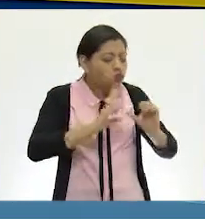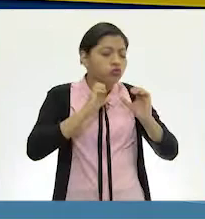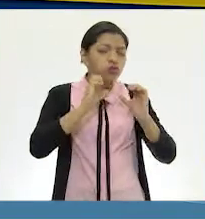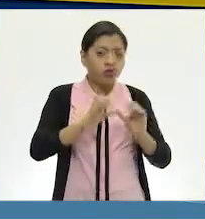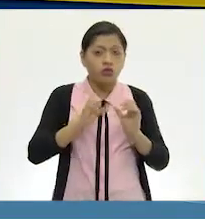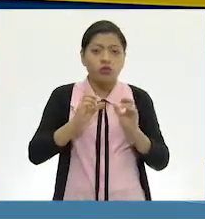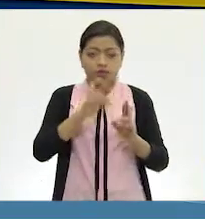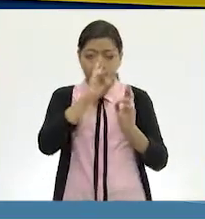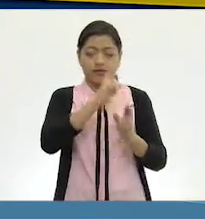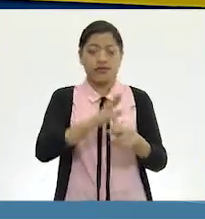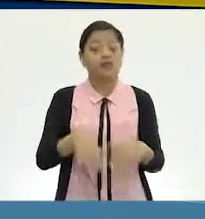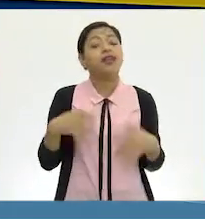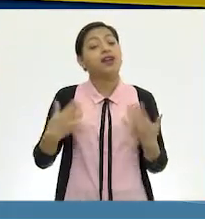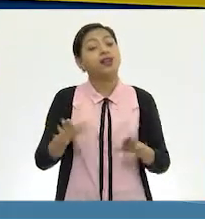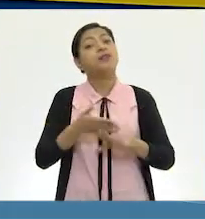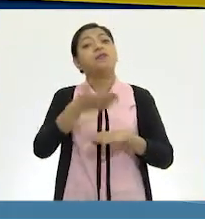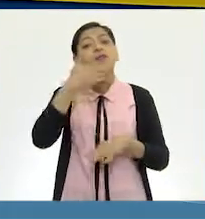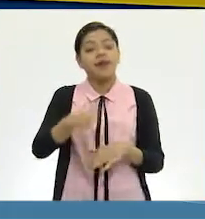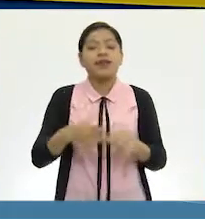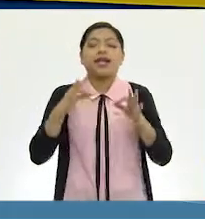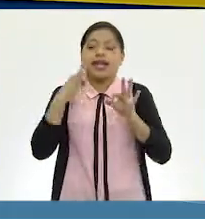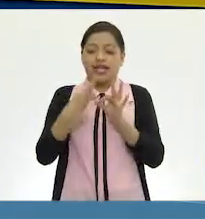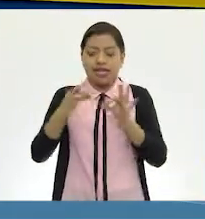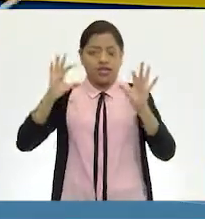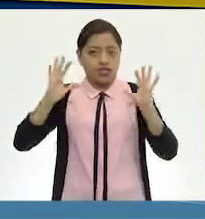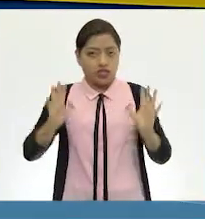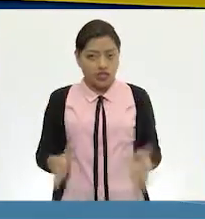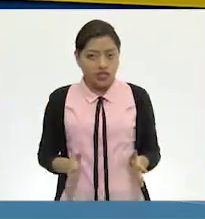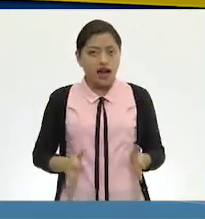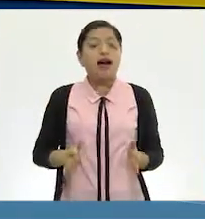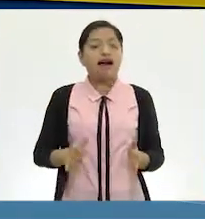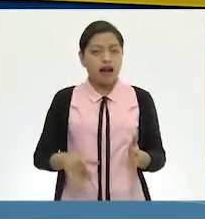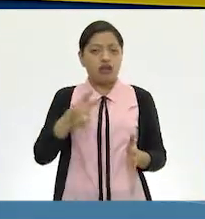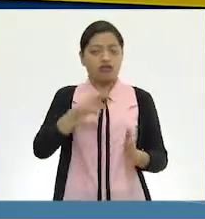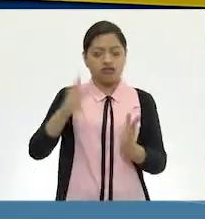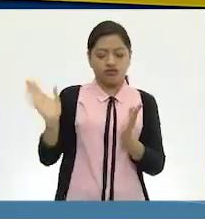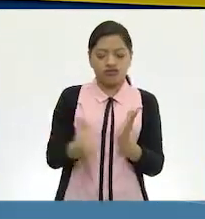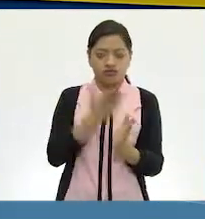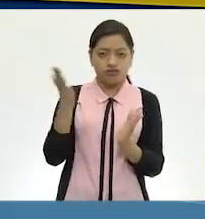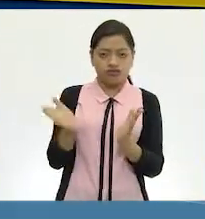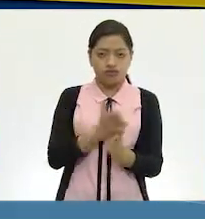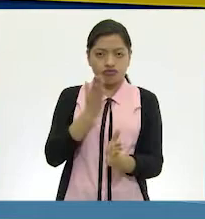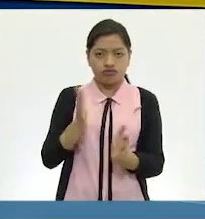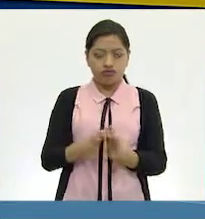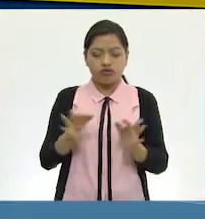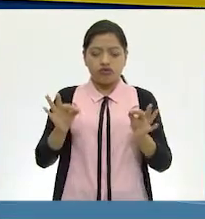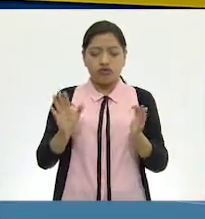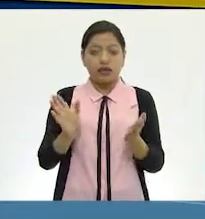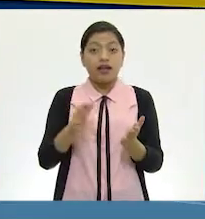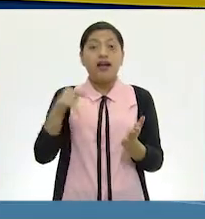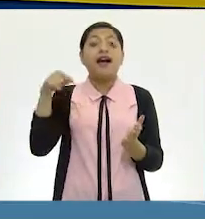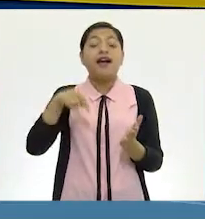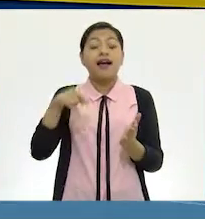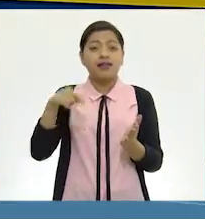¿verdad? Muy bien, pues ahora sí, vamos a nuestro texto, ¿sí? Y vamos